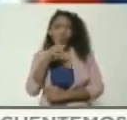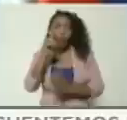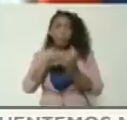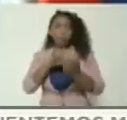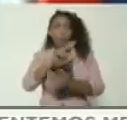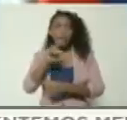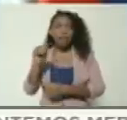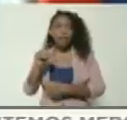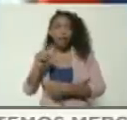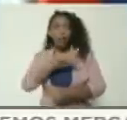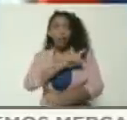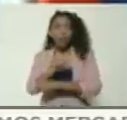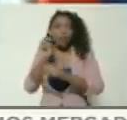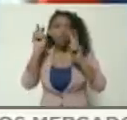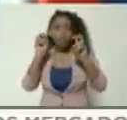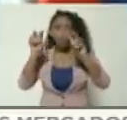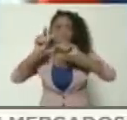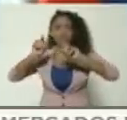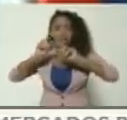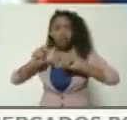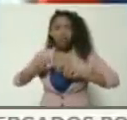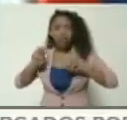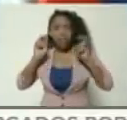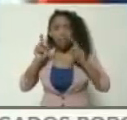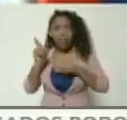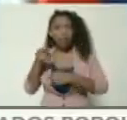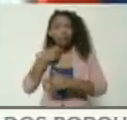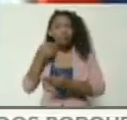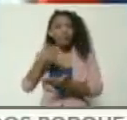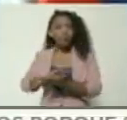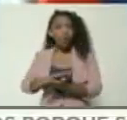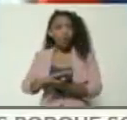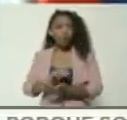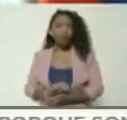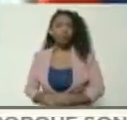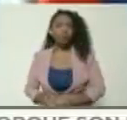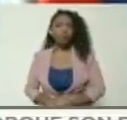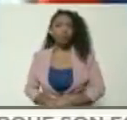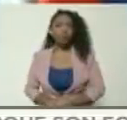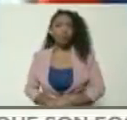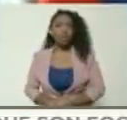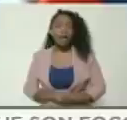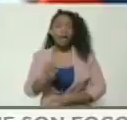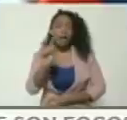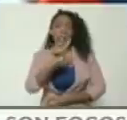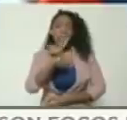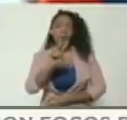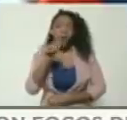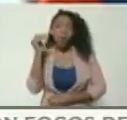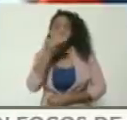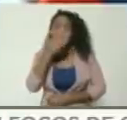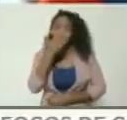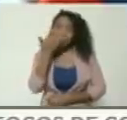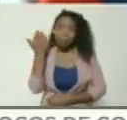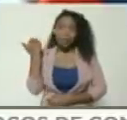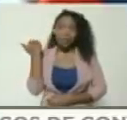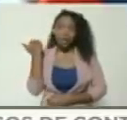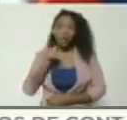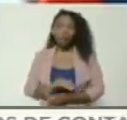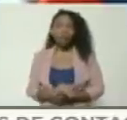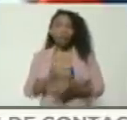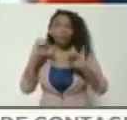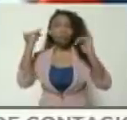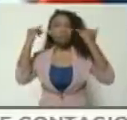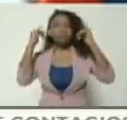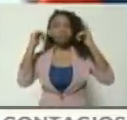nueva investigación sobre las circunstancias de su muerte. El 22 de octubre pasado se celebró